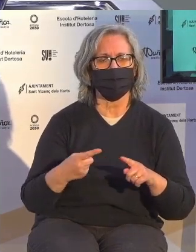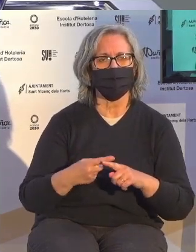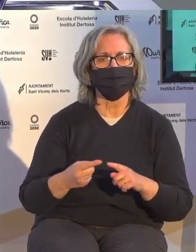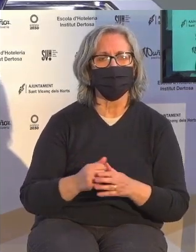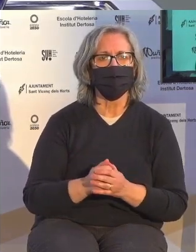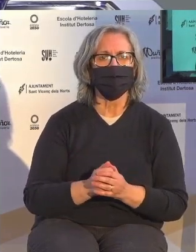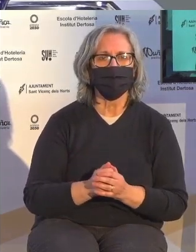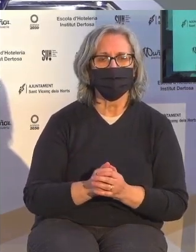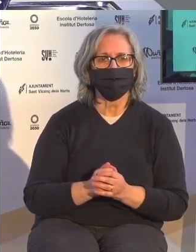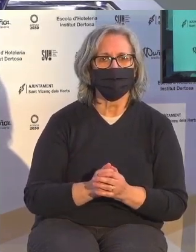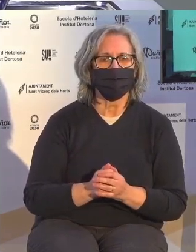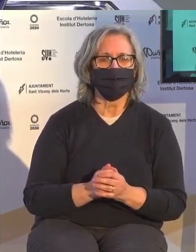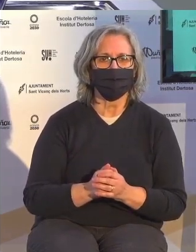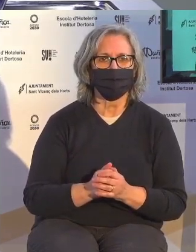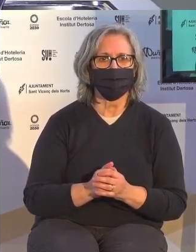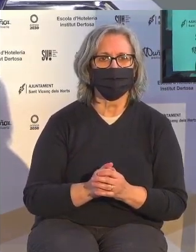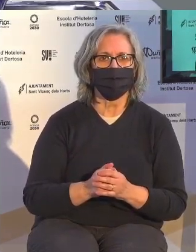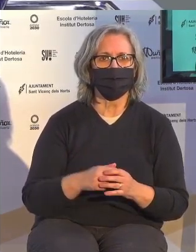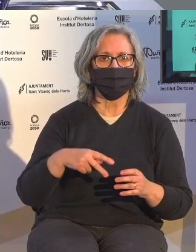poner agua